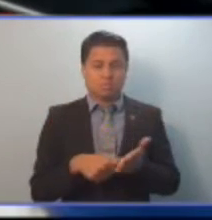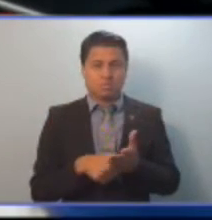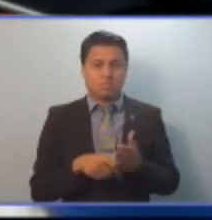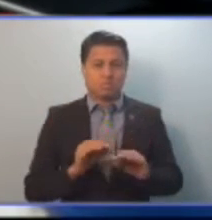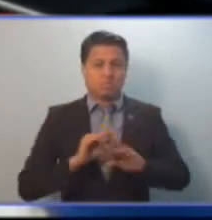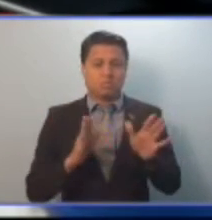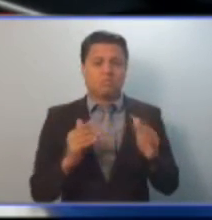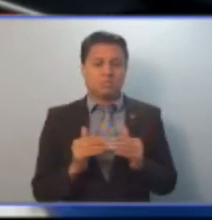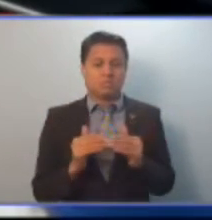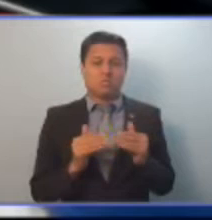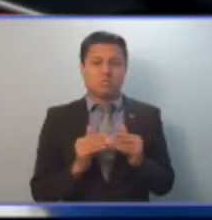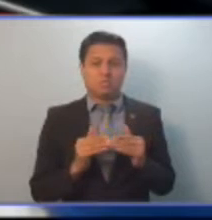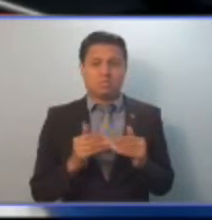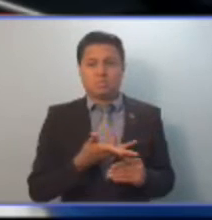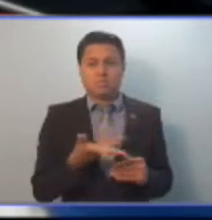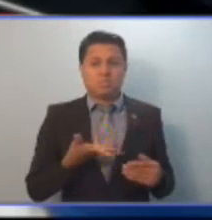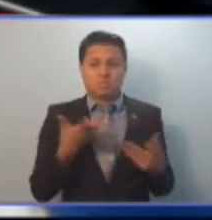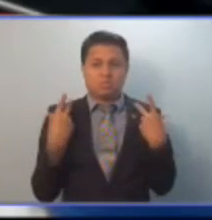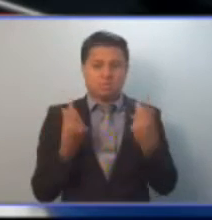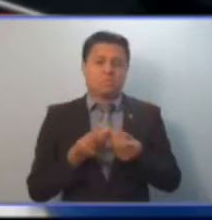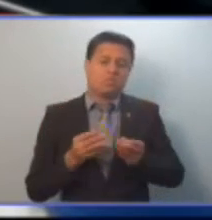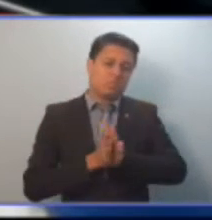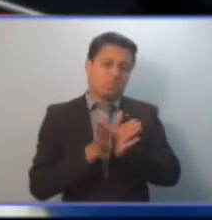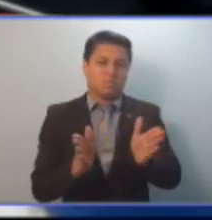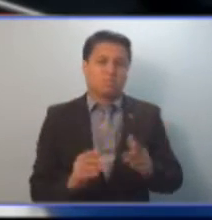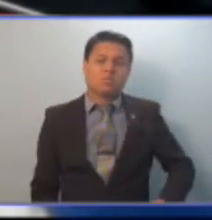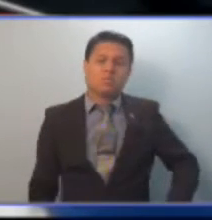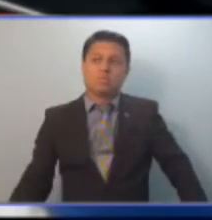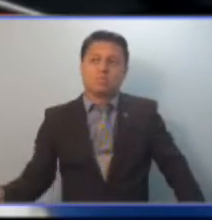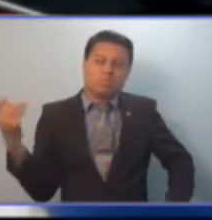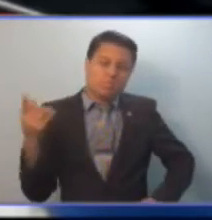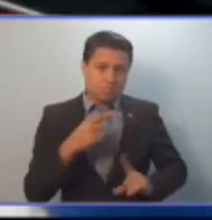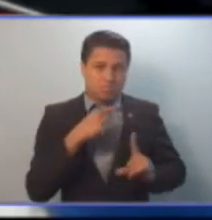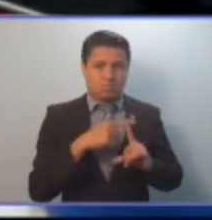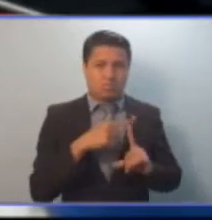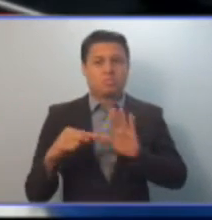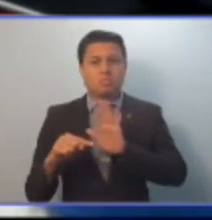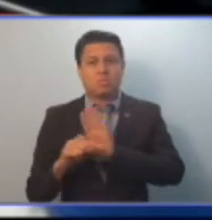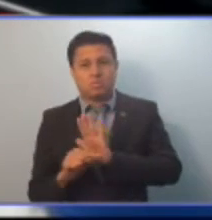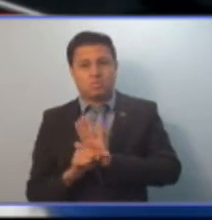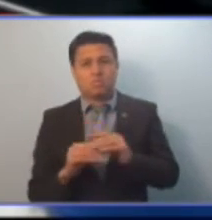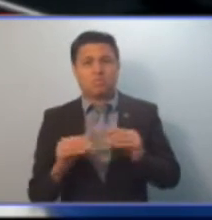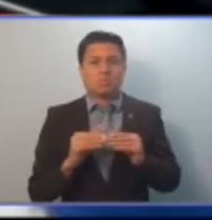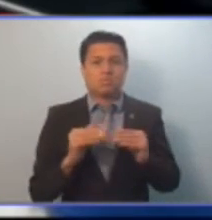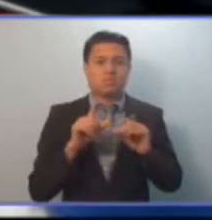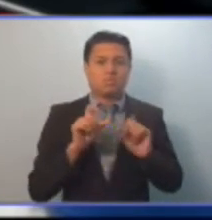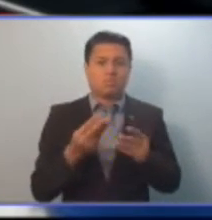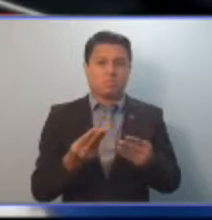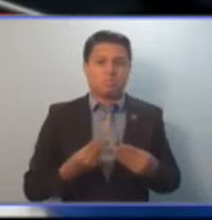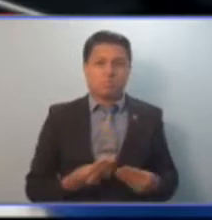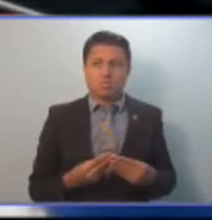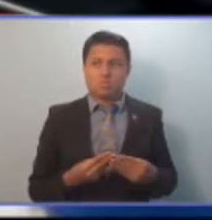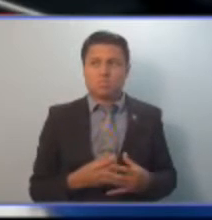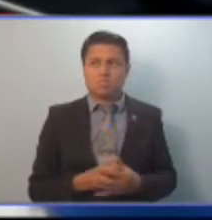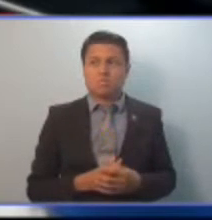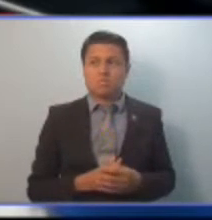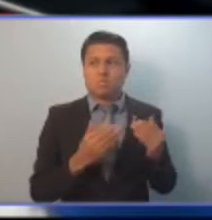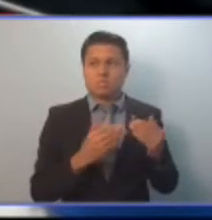y en la sociedad en general. Unos a favor, otros en contra, y bueno, ha generado multitud